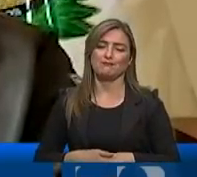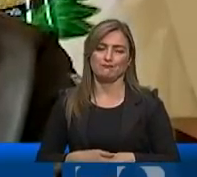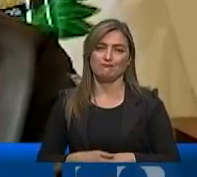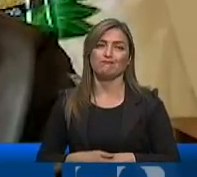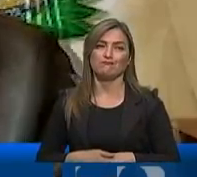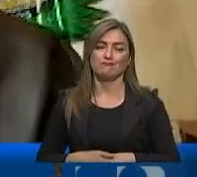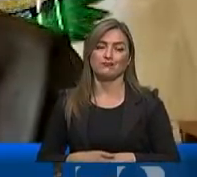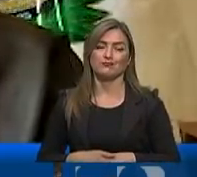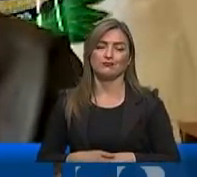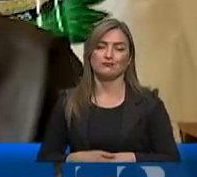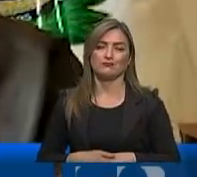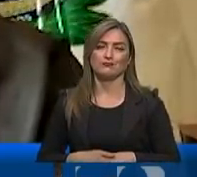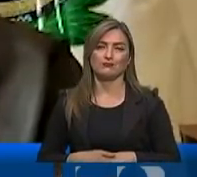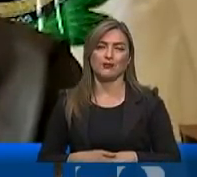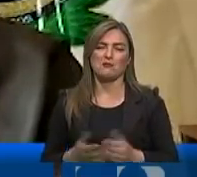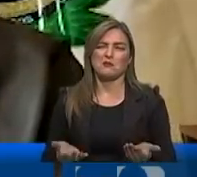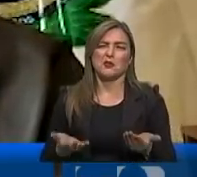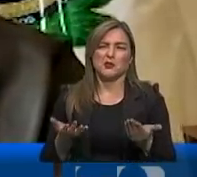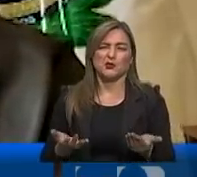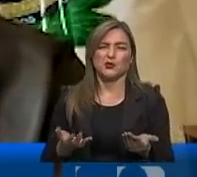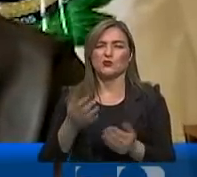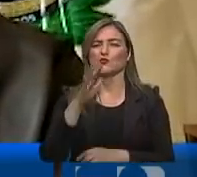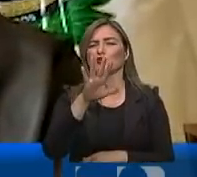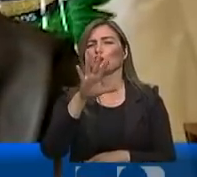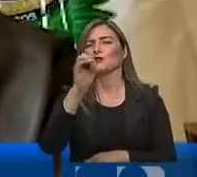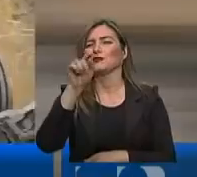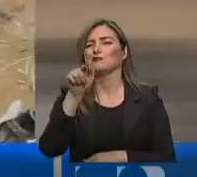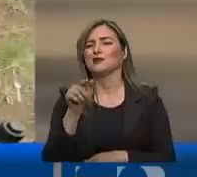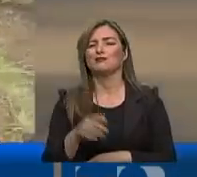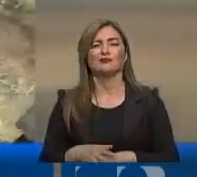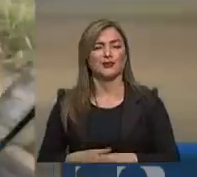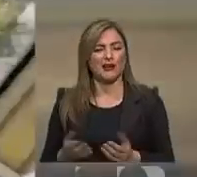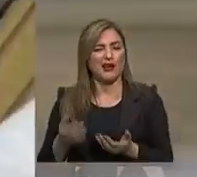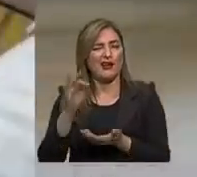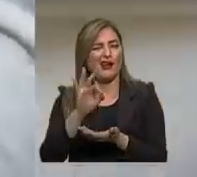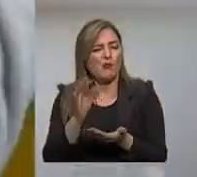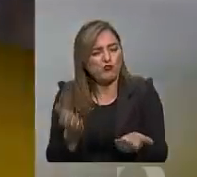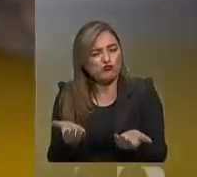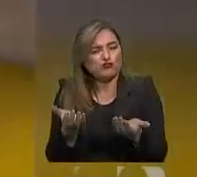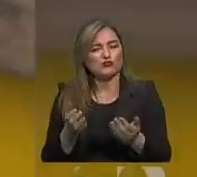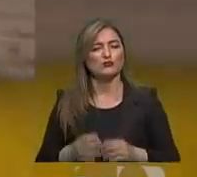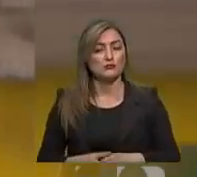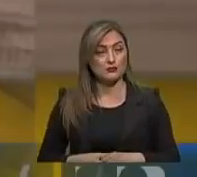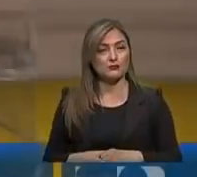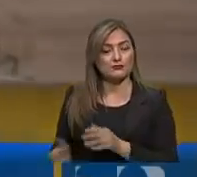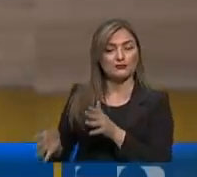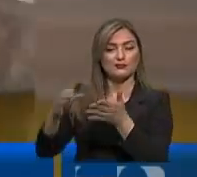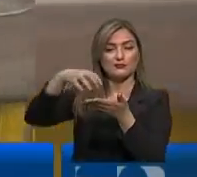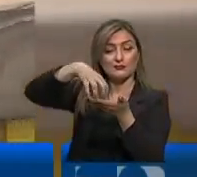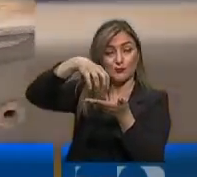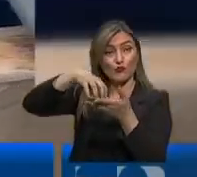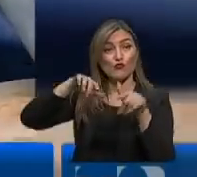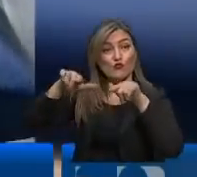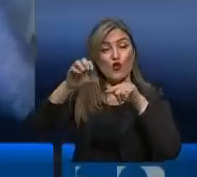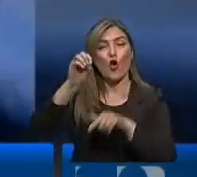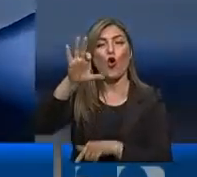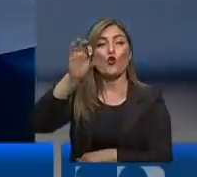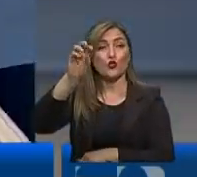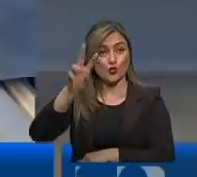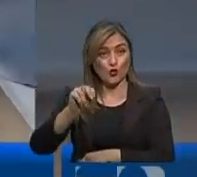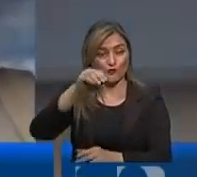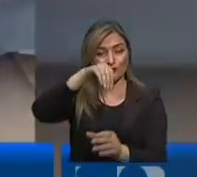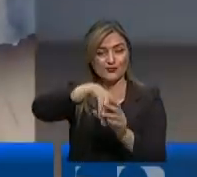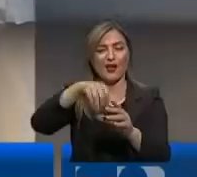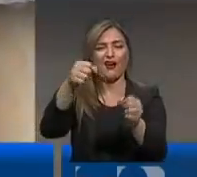positivo marihuana, con un peso aproximado de 50.000 gramos. Además, en Cayambe, en el sector de Otón, en el interior